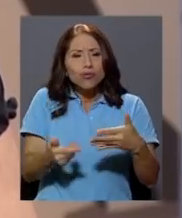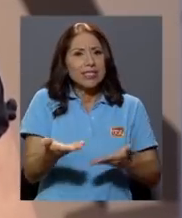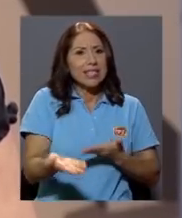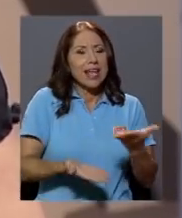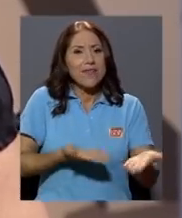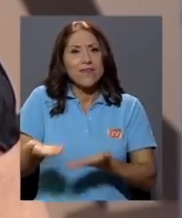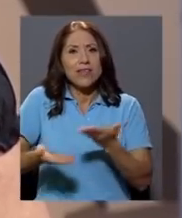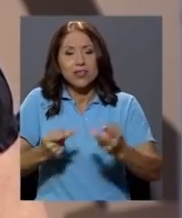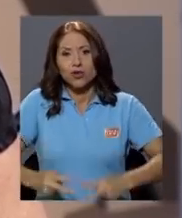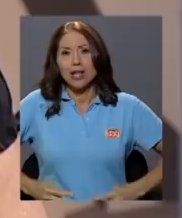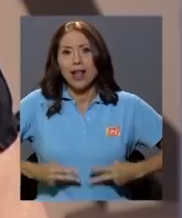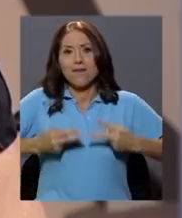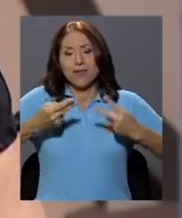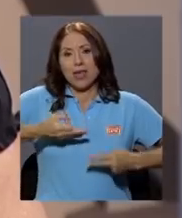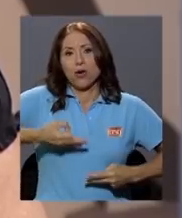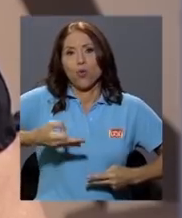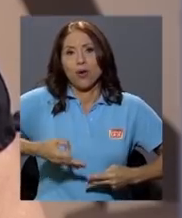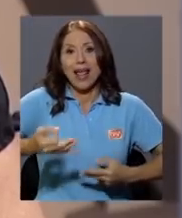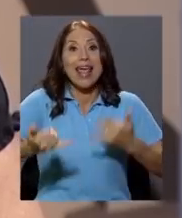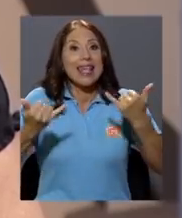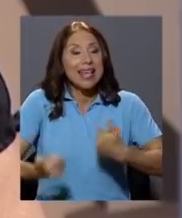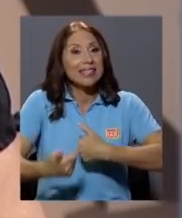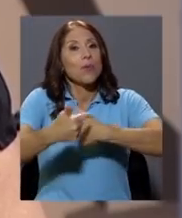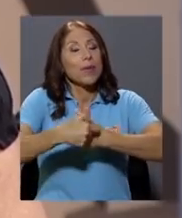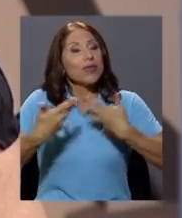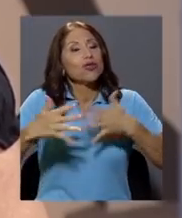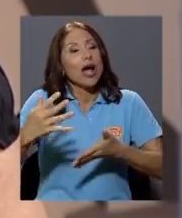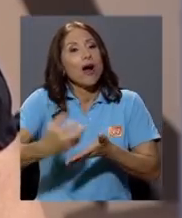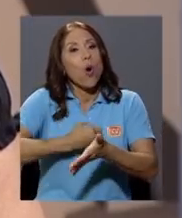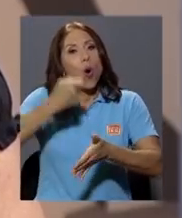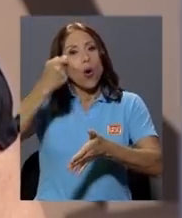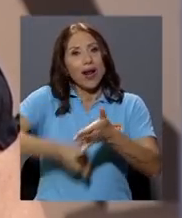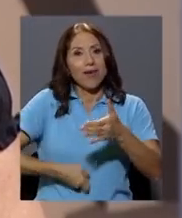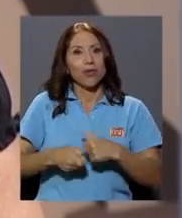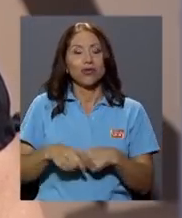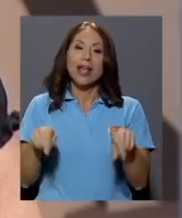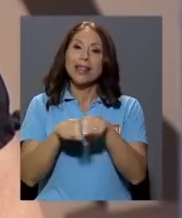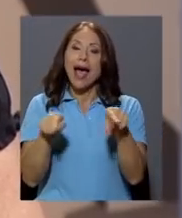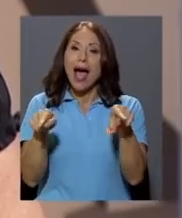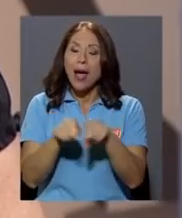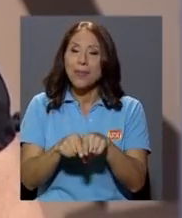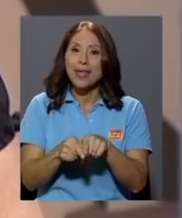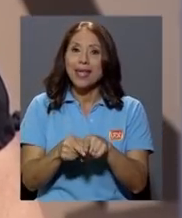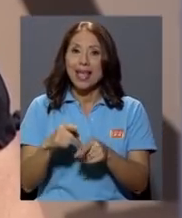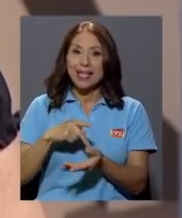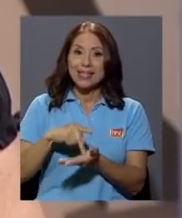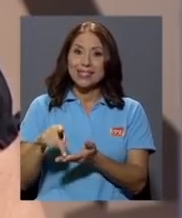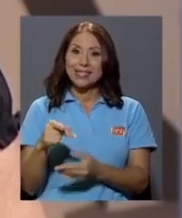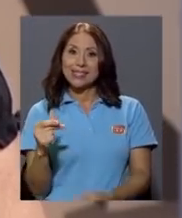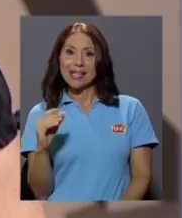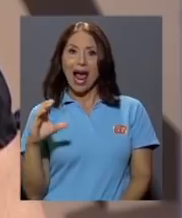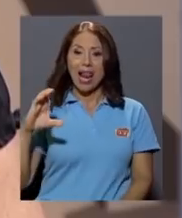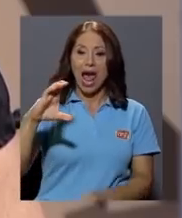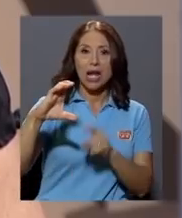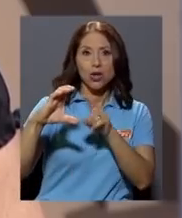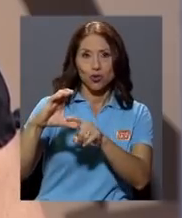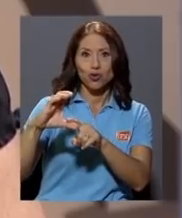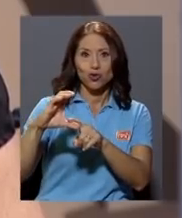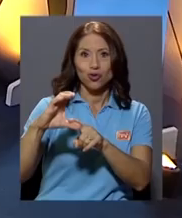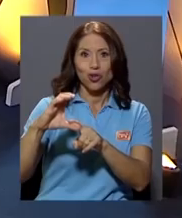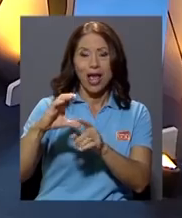vida cotidiana están en este momento gravados, más el tema en los salarios, donde la